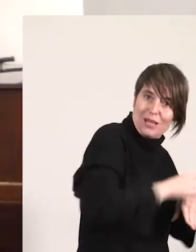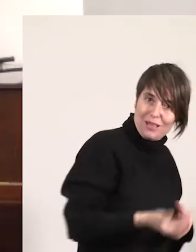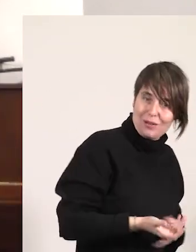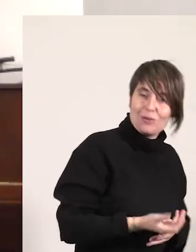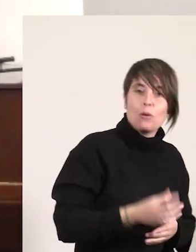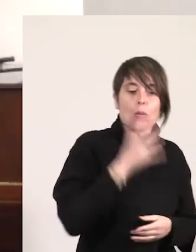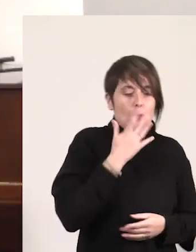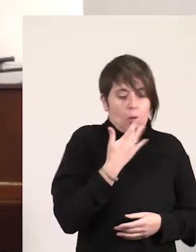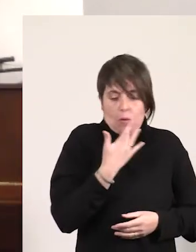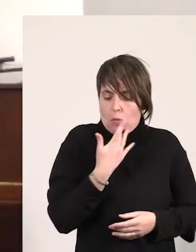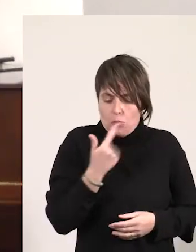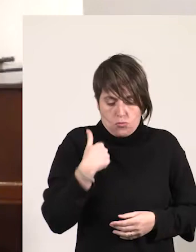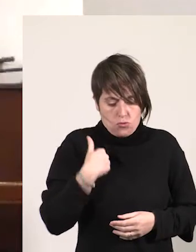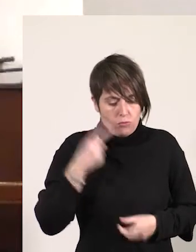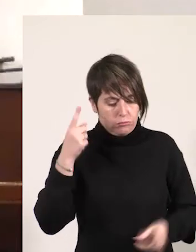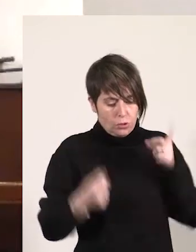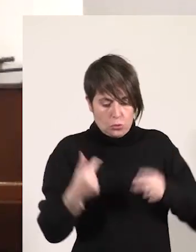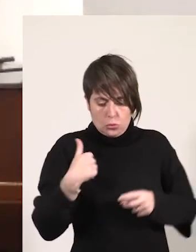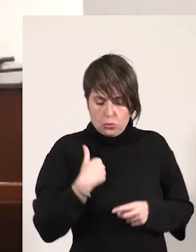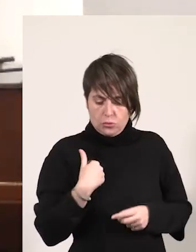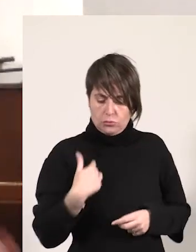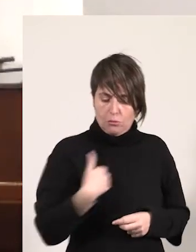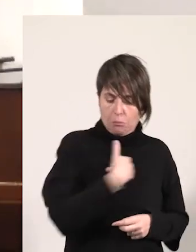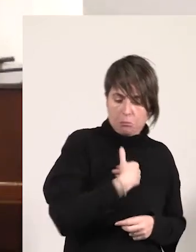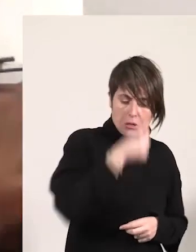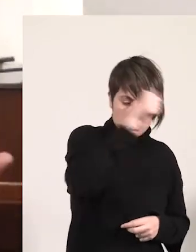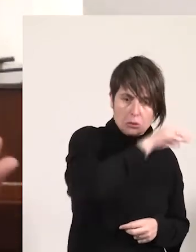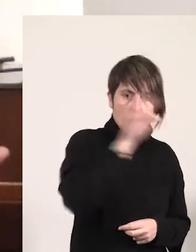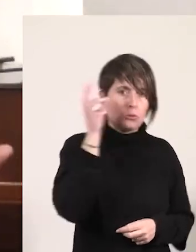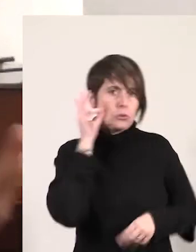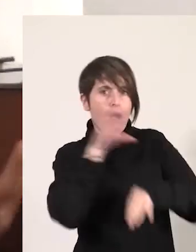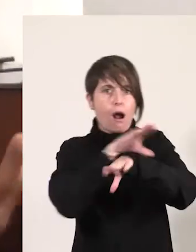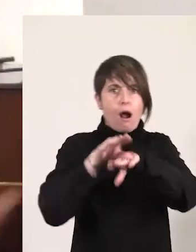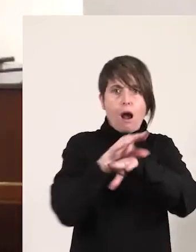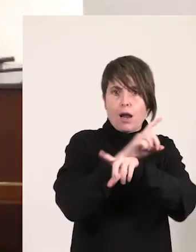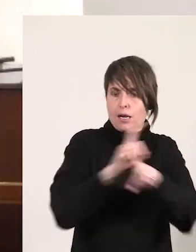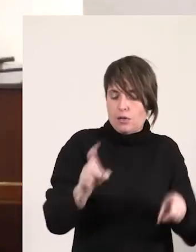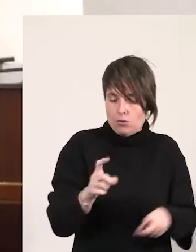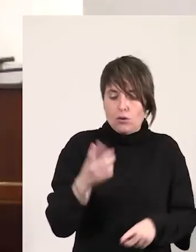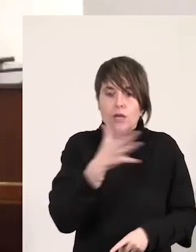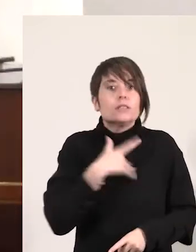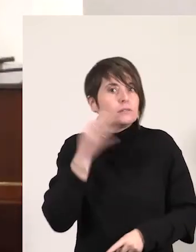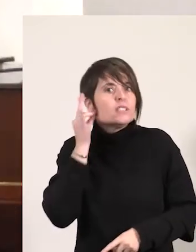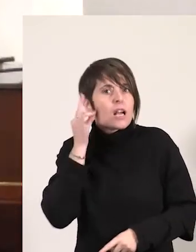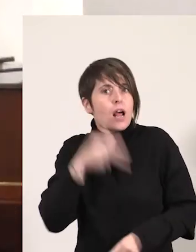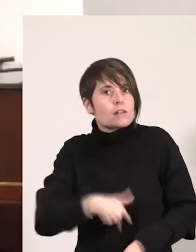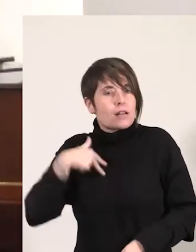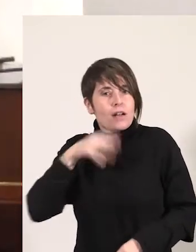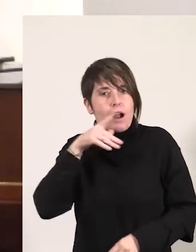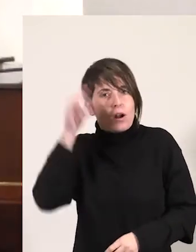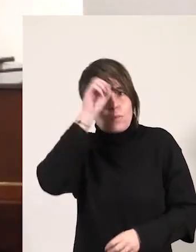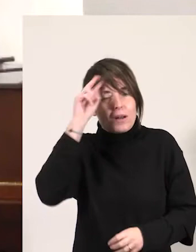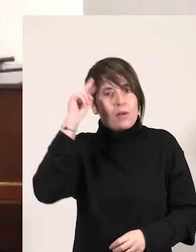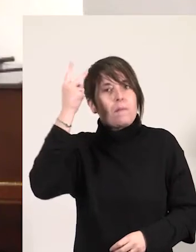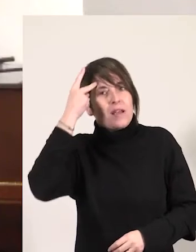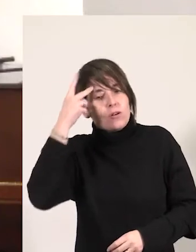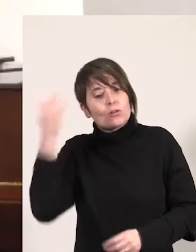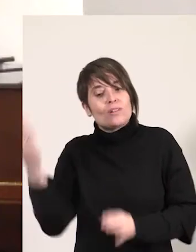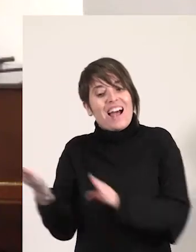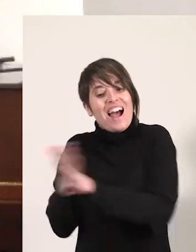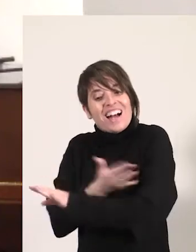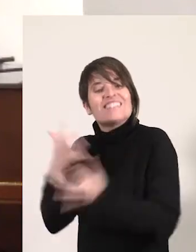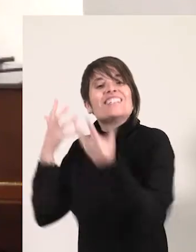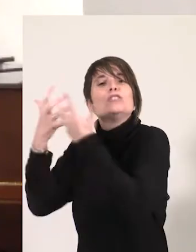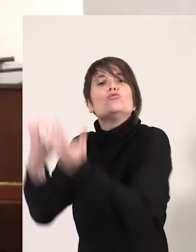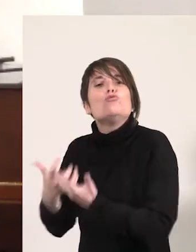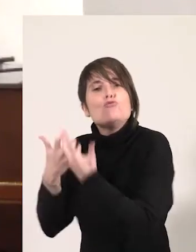ha cambiado, porque hay muchas mujeres que han decidido que no hay carreras de chicas ni de chicos, bueno, muchas personas en general, lo cual es una